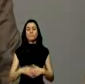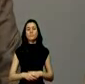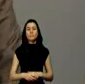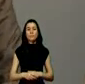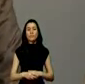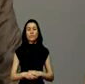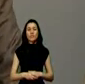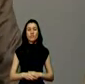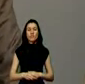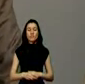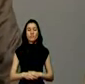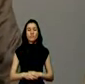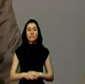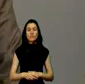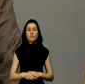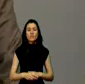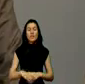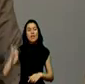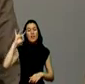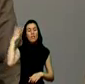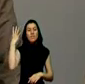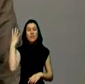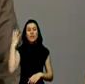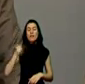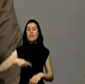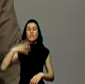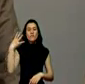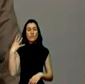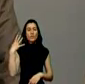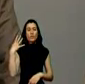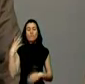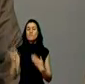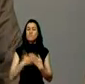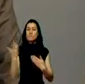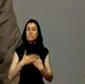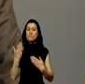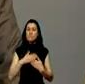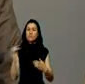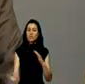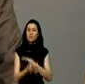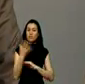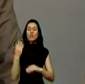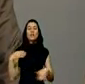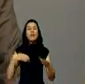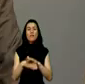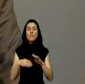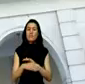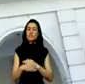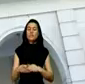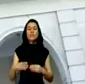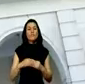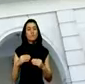esté acabada la obra. Por tanto, la idea es hacer de este edificio un edificio moderno, accesible y plenamente funcional.